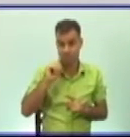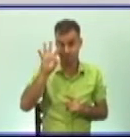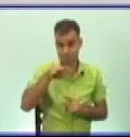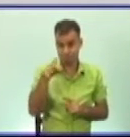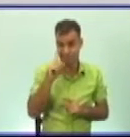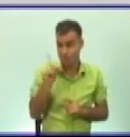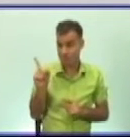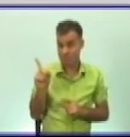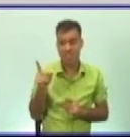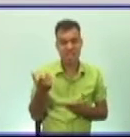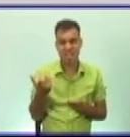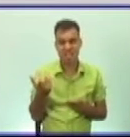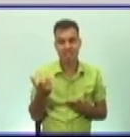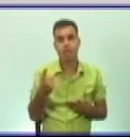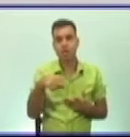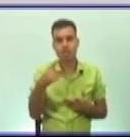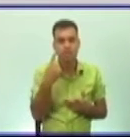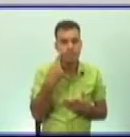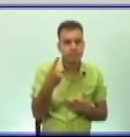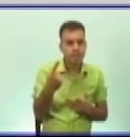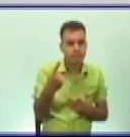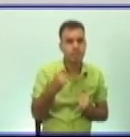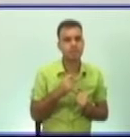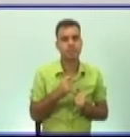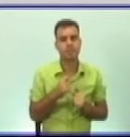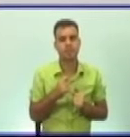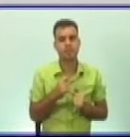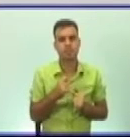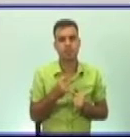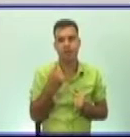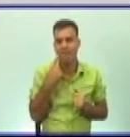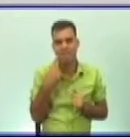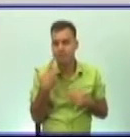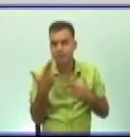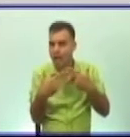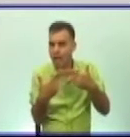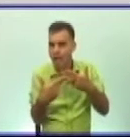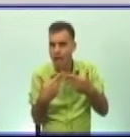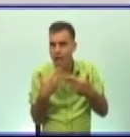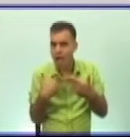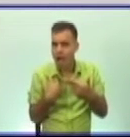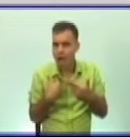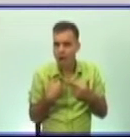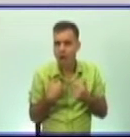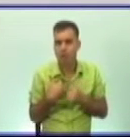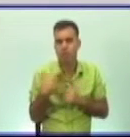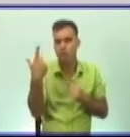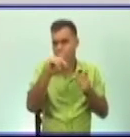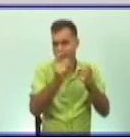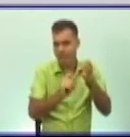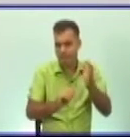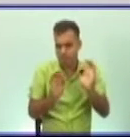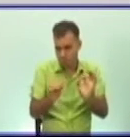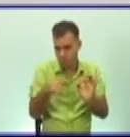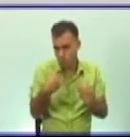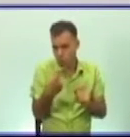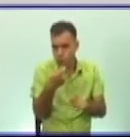usted la interprete y la reconozca en algunos ejercicios que les